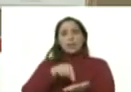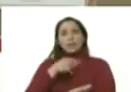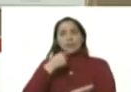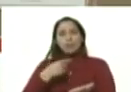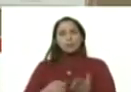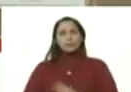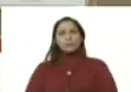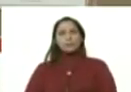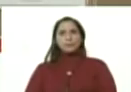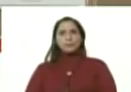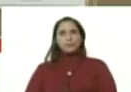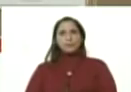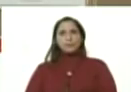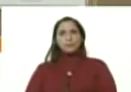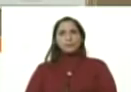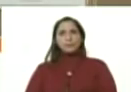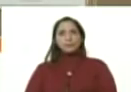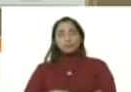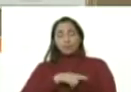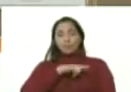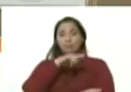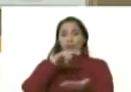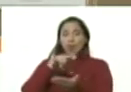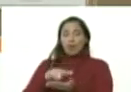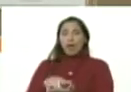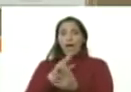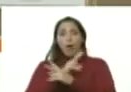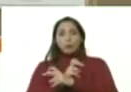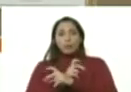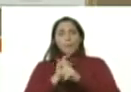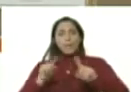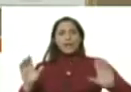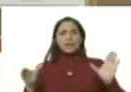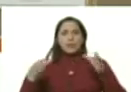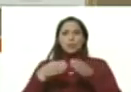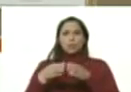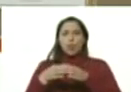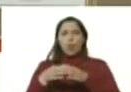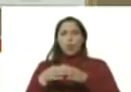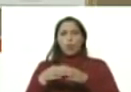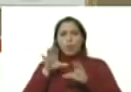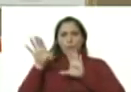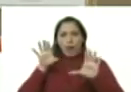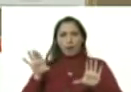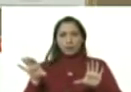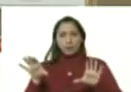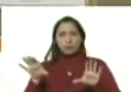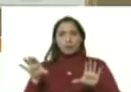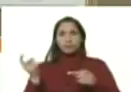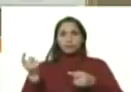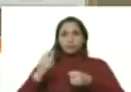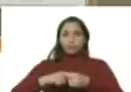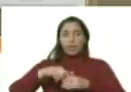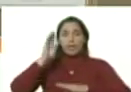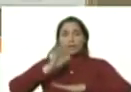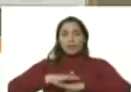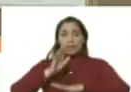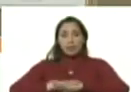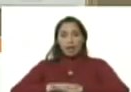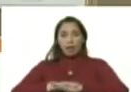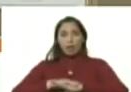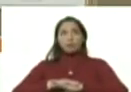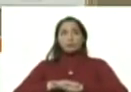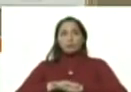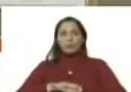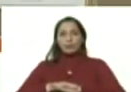estaba en Viena precisamente para las reuniones de este grupo de países que son parte del tratado nuclear de Irán, bueno,